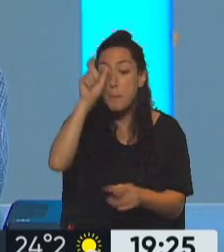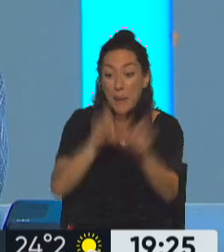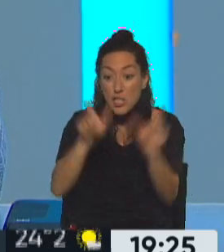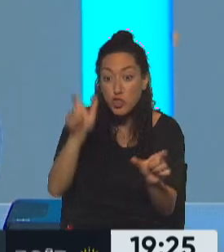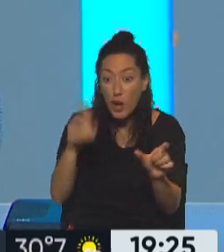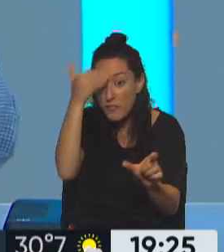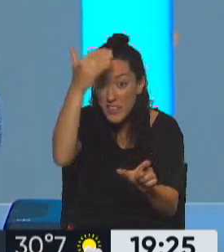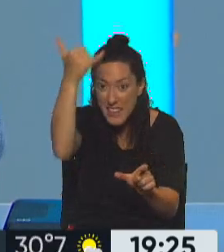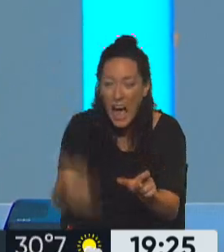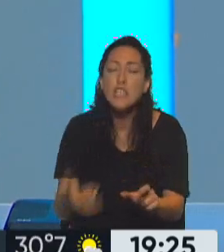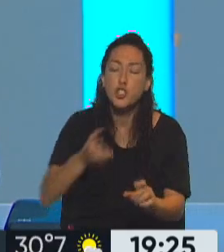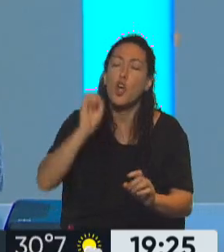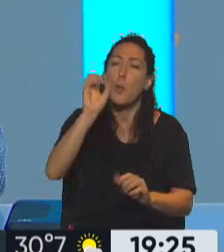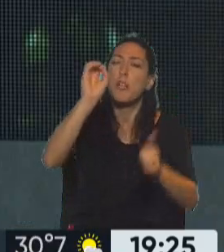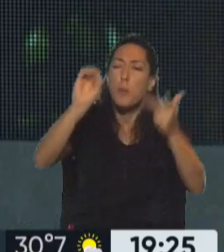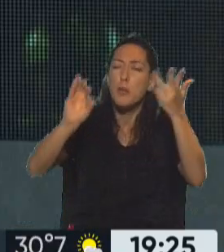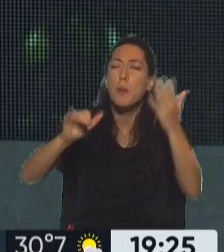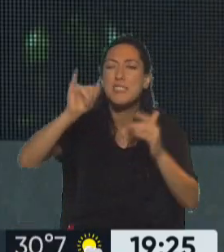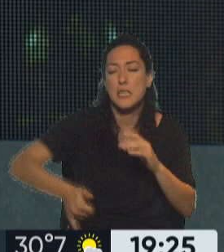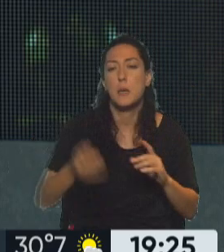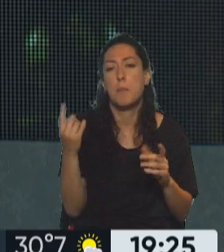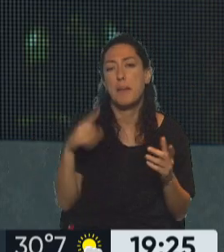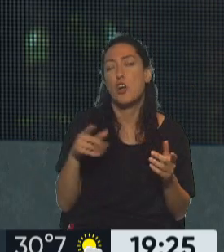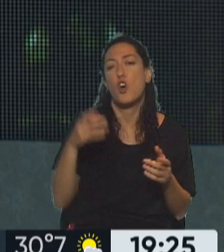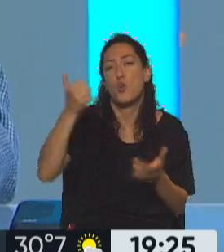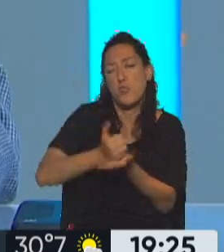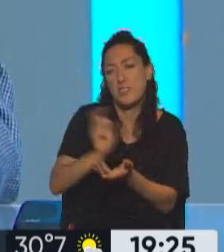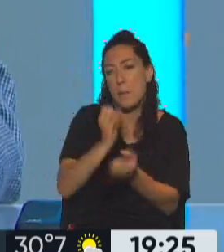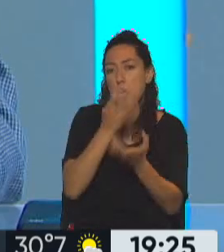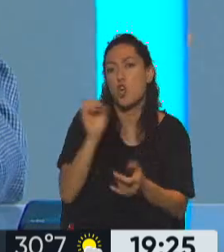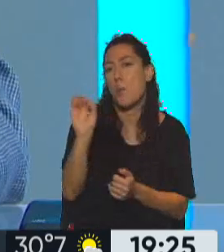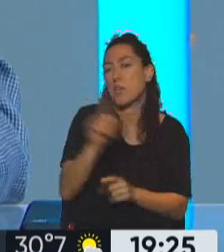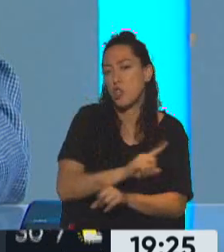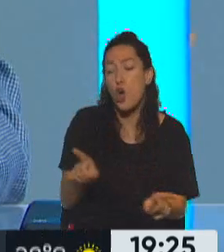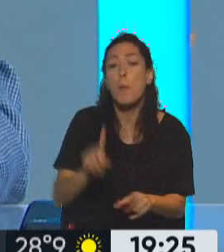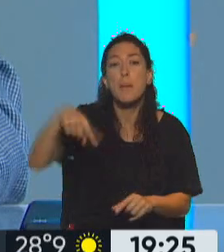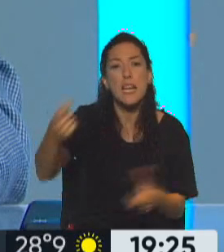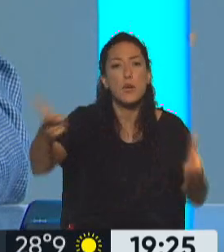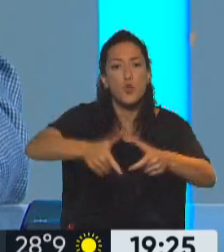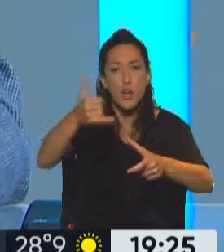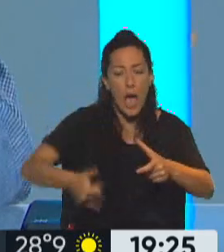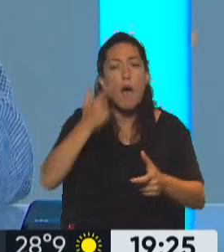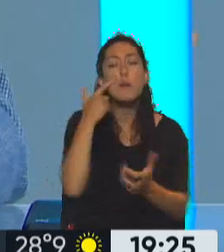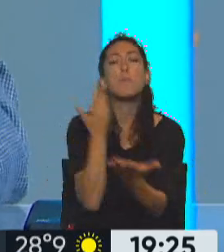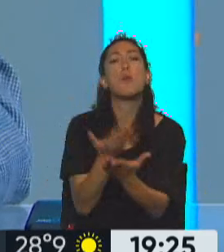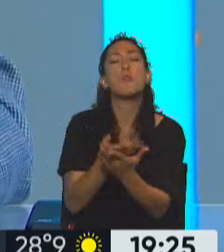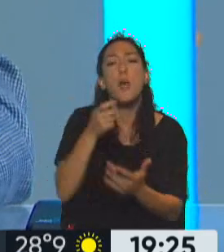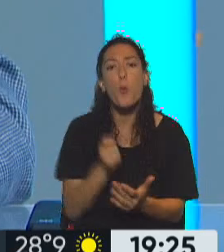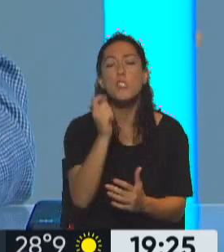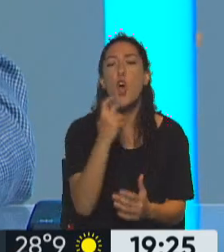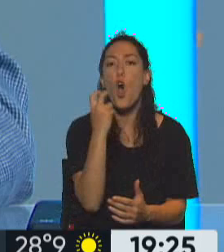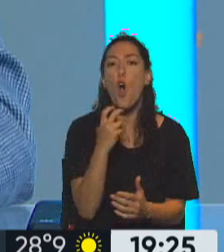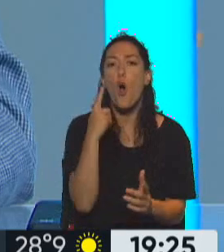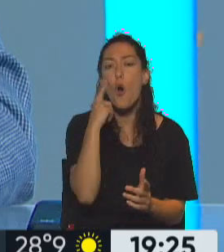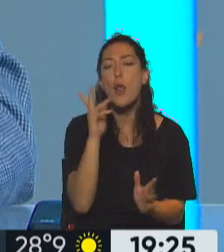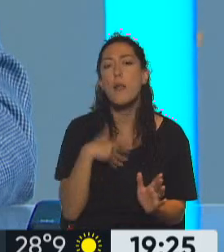de apellido mañana vamos a hacer una reunión y vas a plantear la posibilidad varias